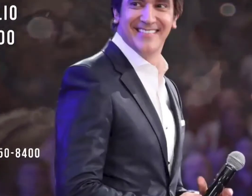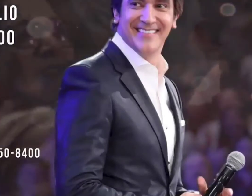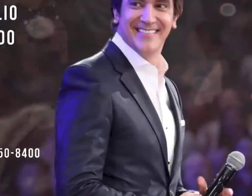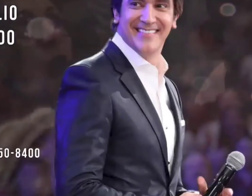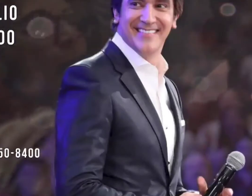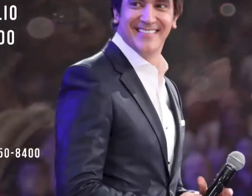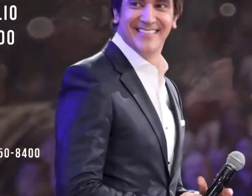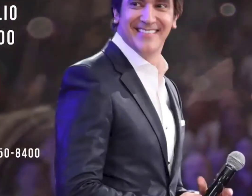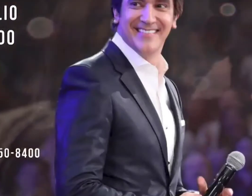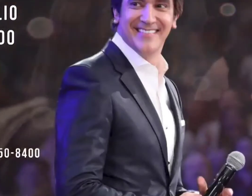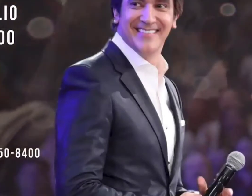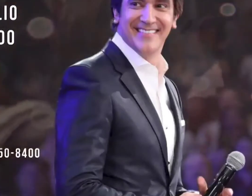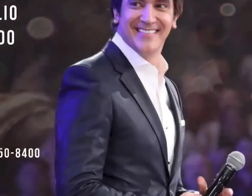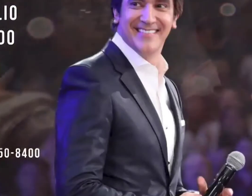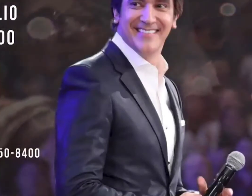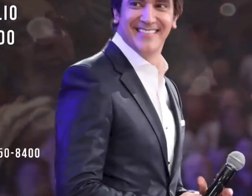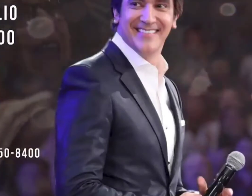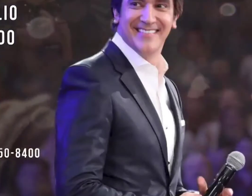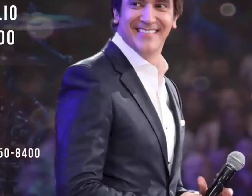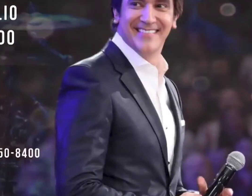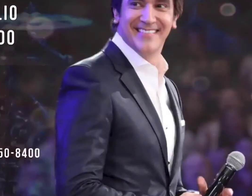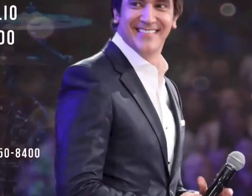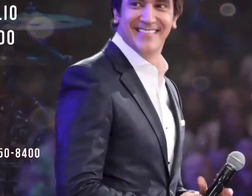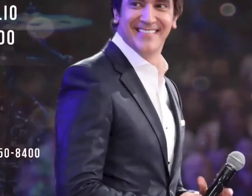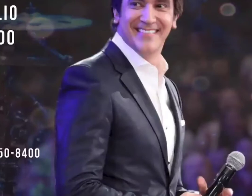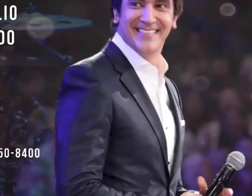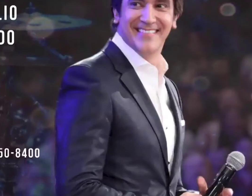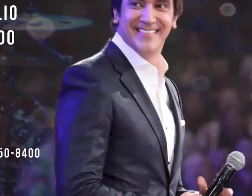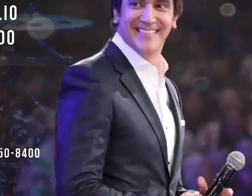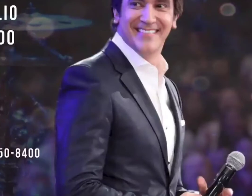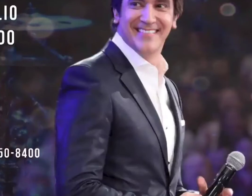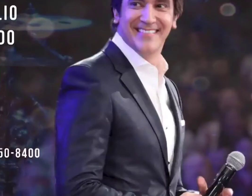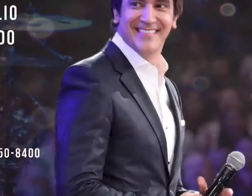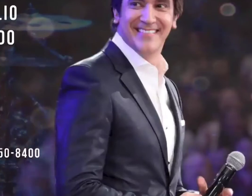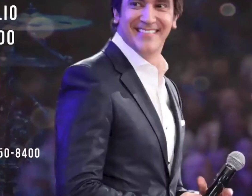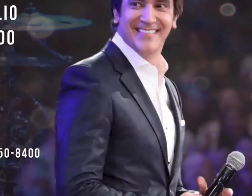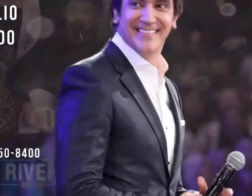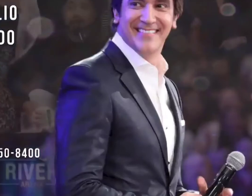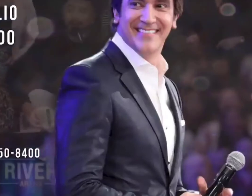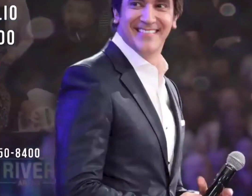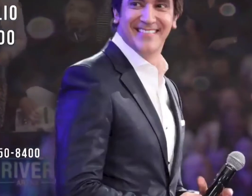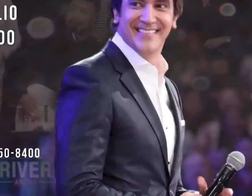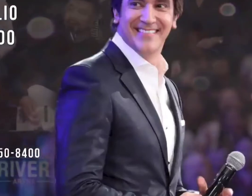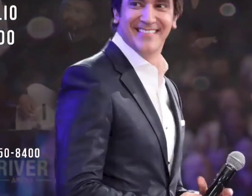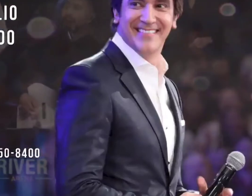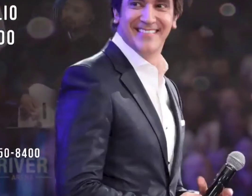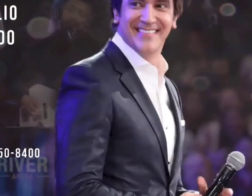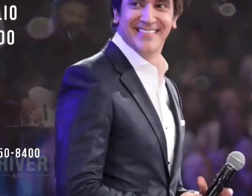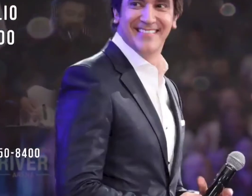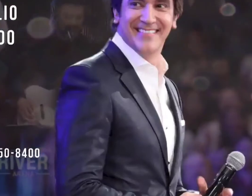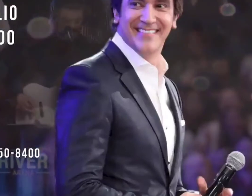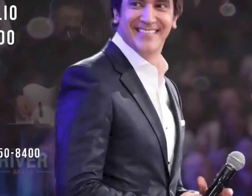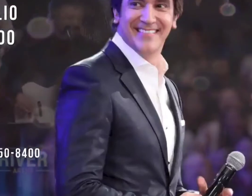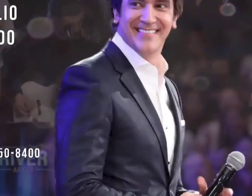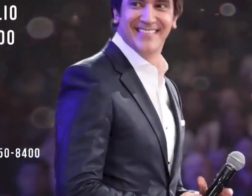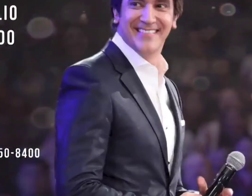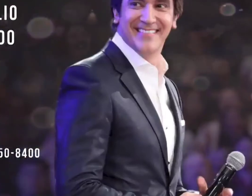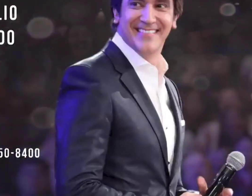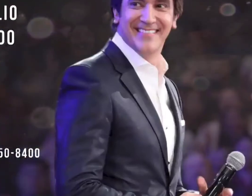tan grande no lo puedo comprender. Oigo tu dulce voz diciéndome una y otra